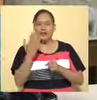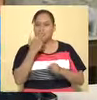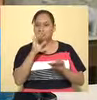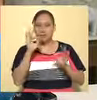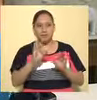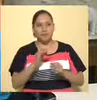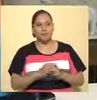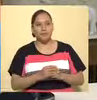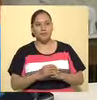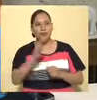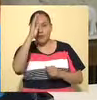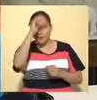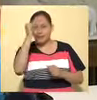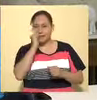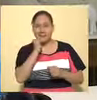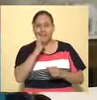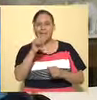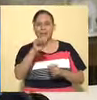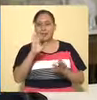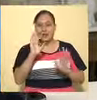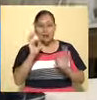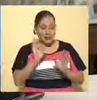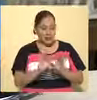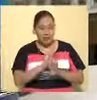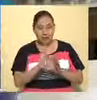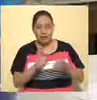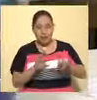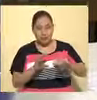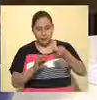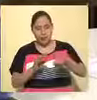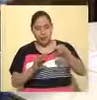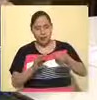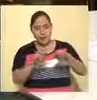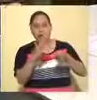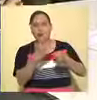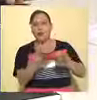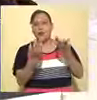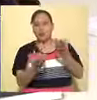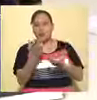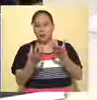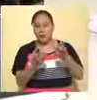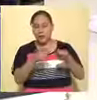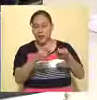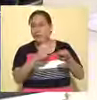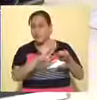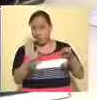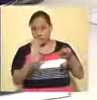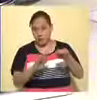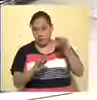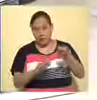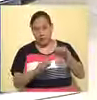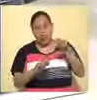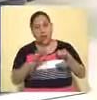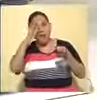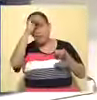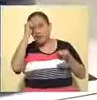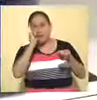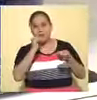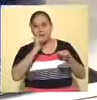maravillosamente, acuérdense, cuando ya tienen nosotros, porque la estamos recién cociendo, pero cuando ya la tienen cocida, ¿de antes? Acuérdense